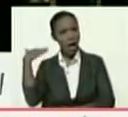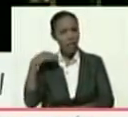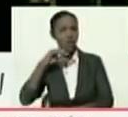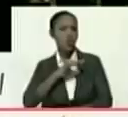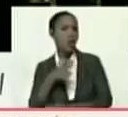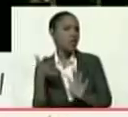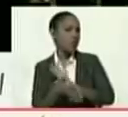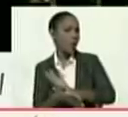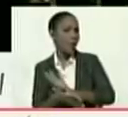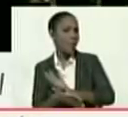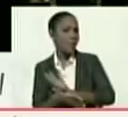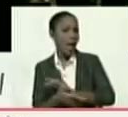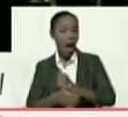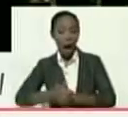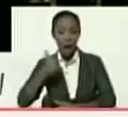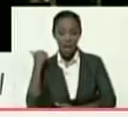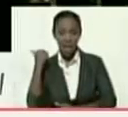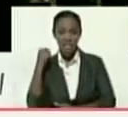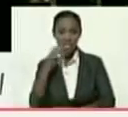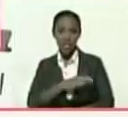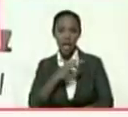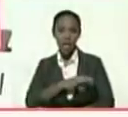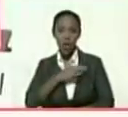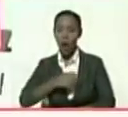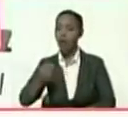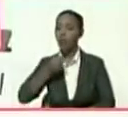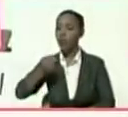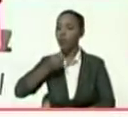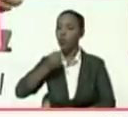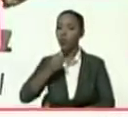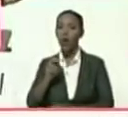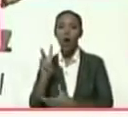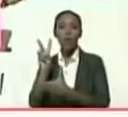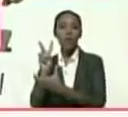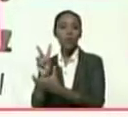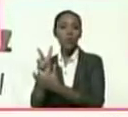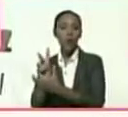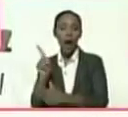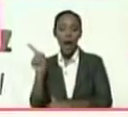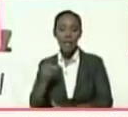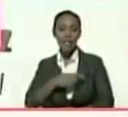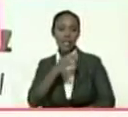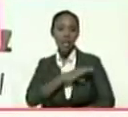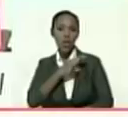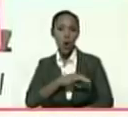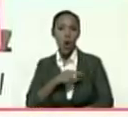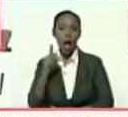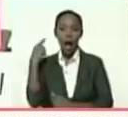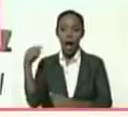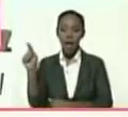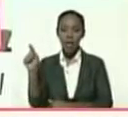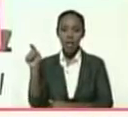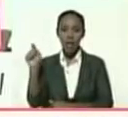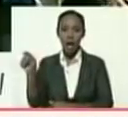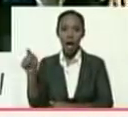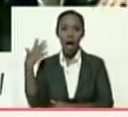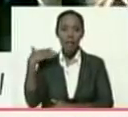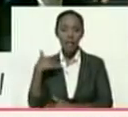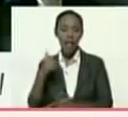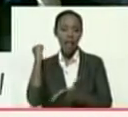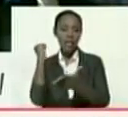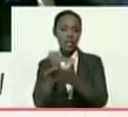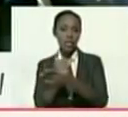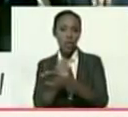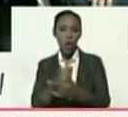Que recuerden aquel señor en Venevisión, entrevistado en Venevisión por... Ese señor no, ahí estaba un señor y estaba el asesino de Leopoldo